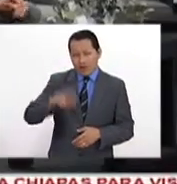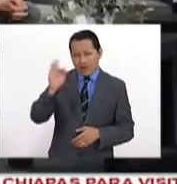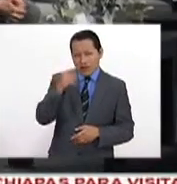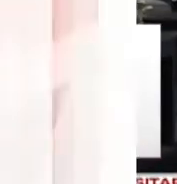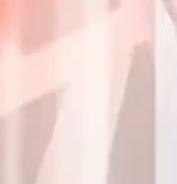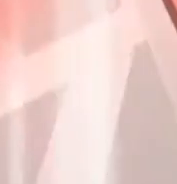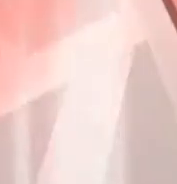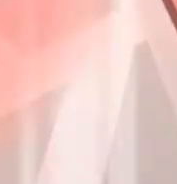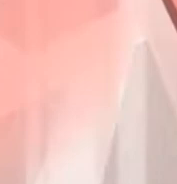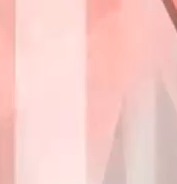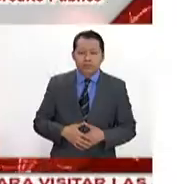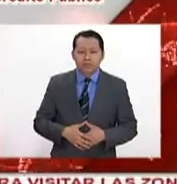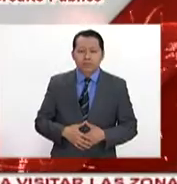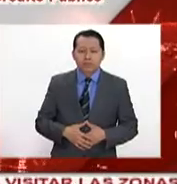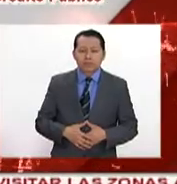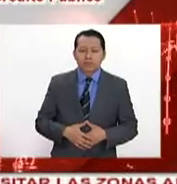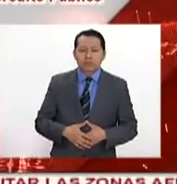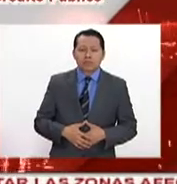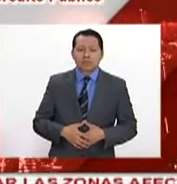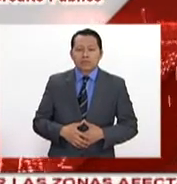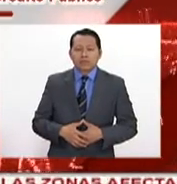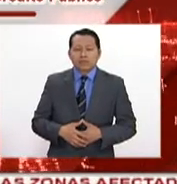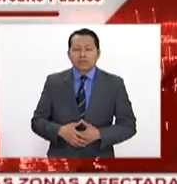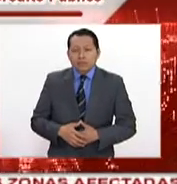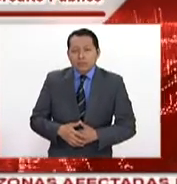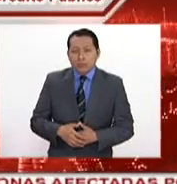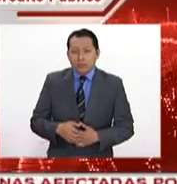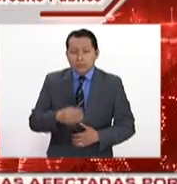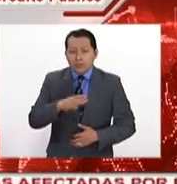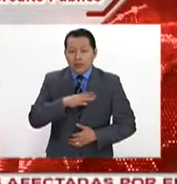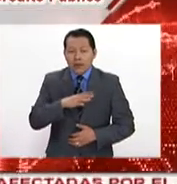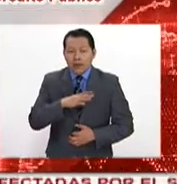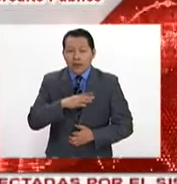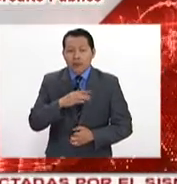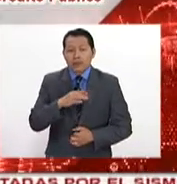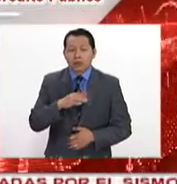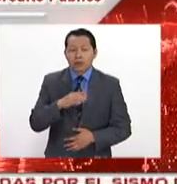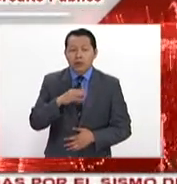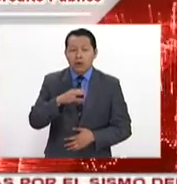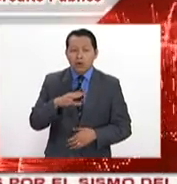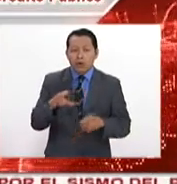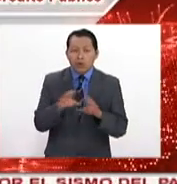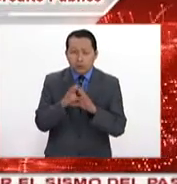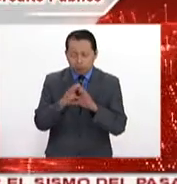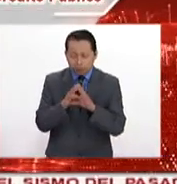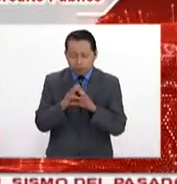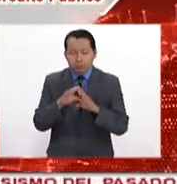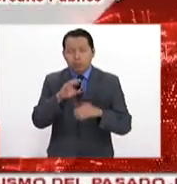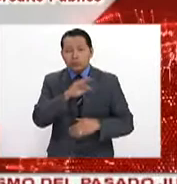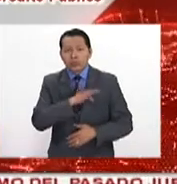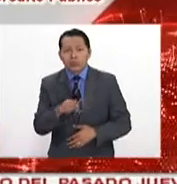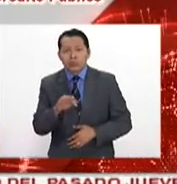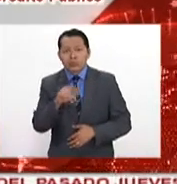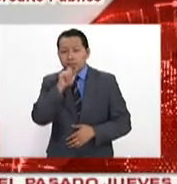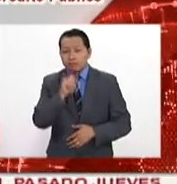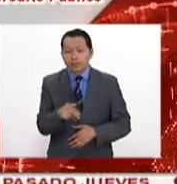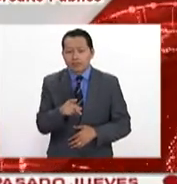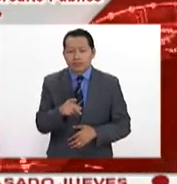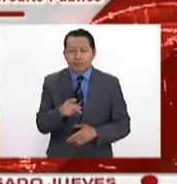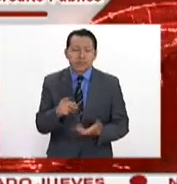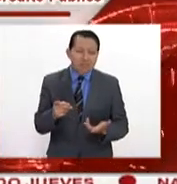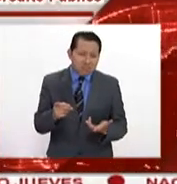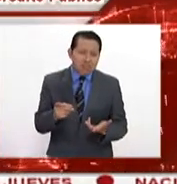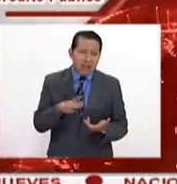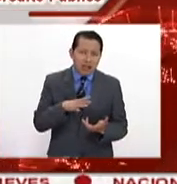federal. Sí, de hecho son autoimponibles, esto es, no implican un desembolso